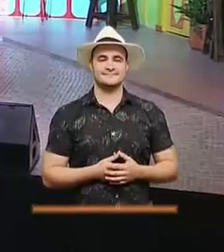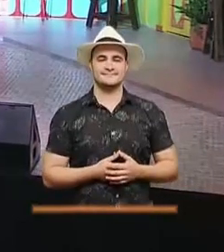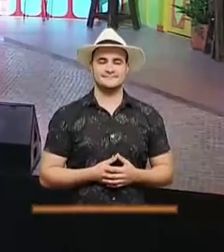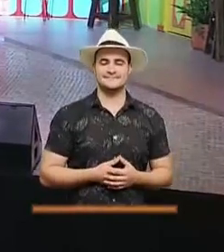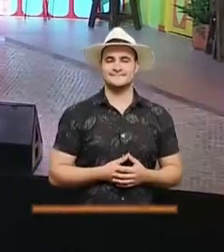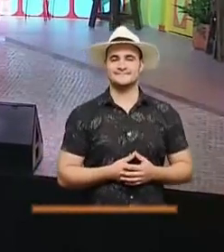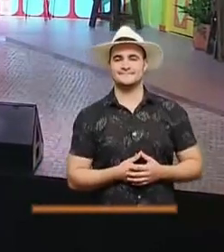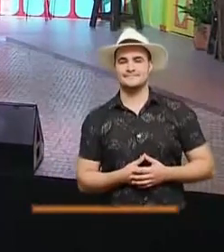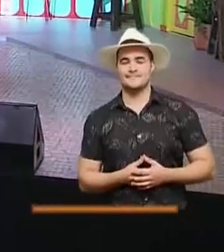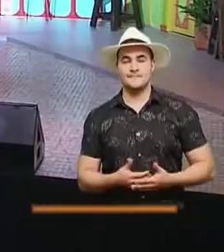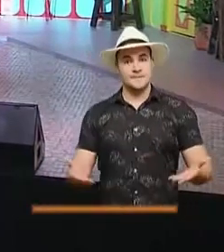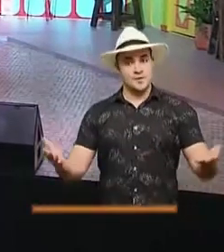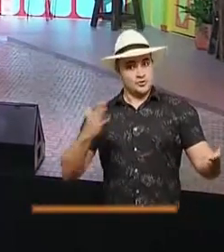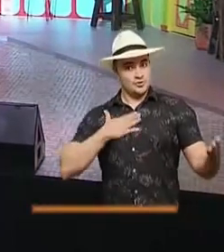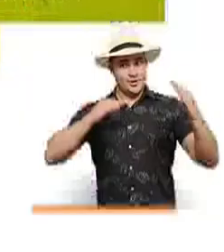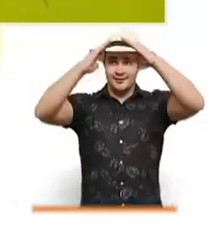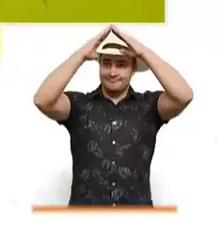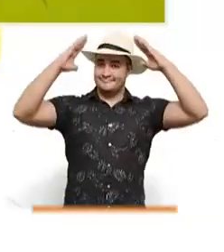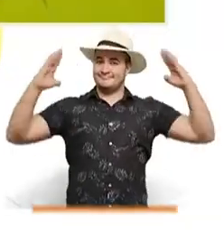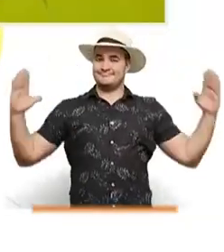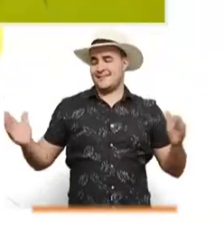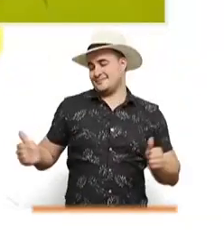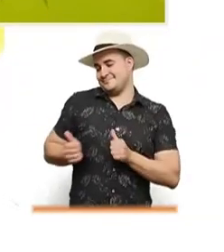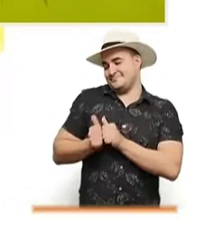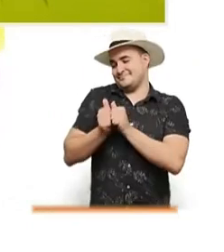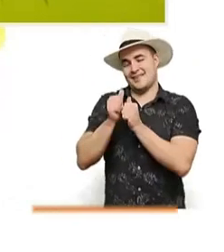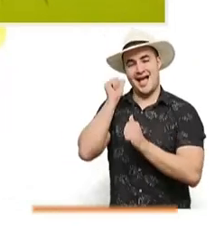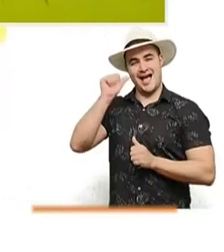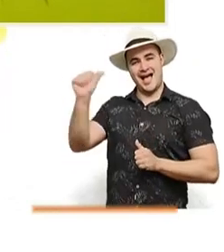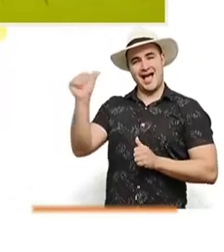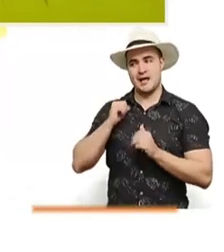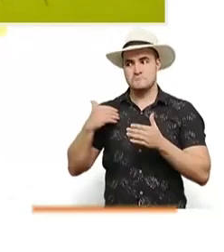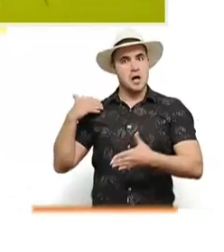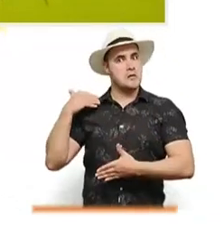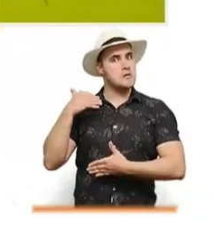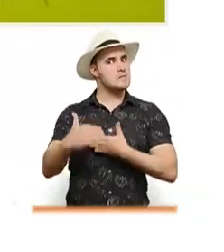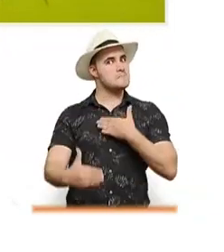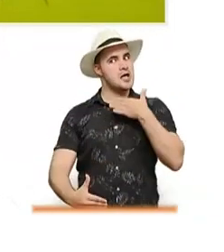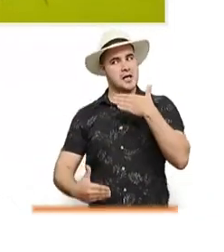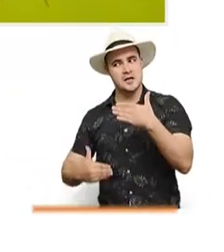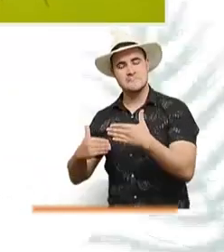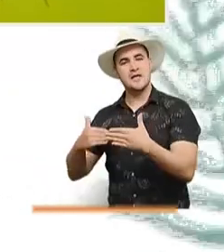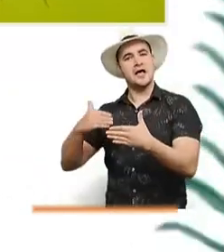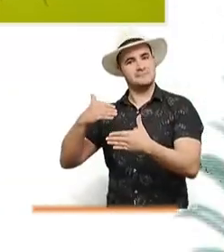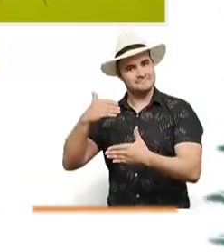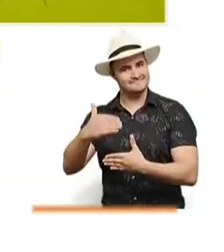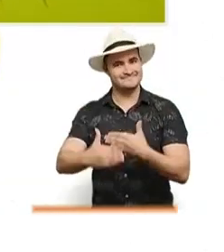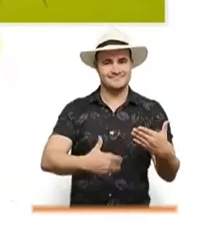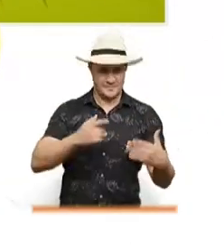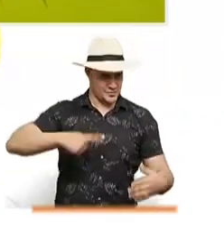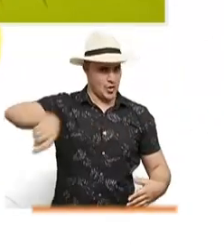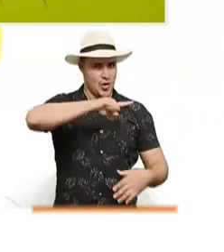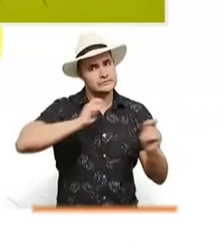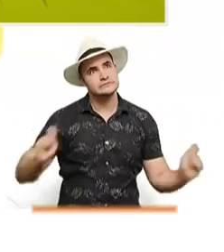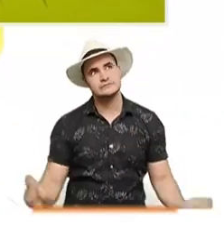Con la mujer con que vivo, casi todo funcionó. Es más, no tenemos